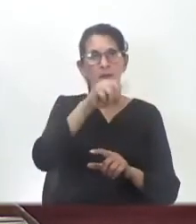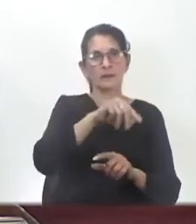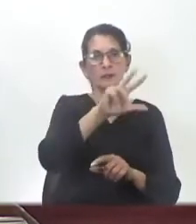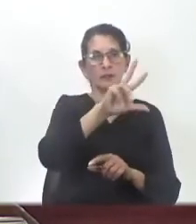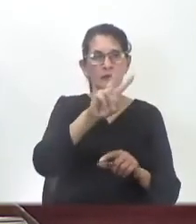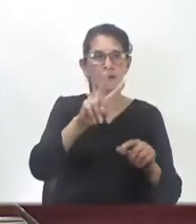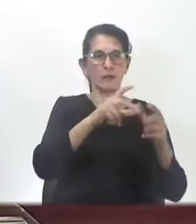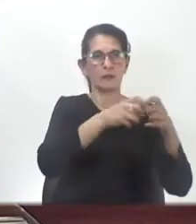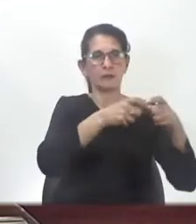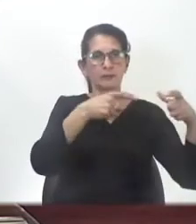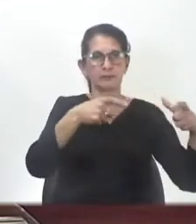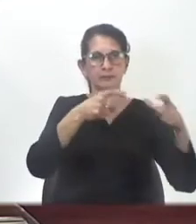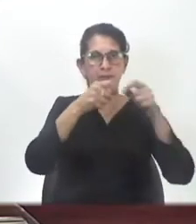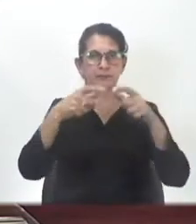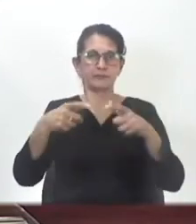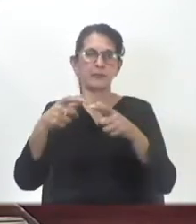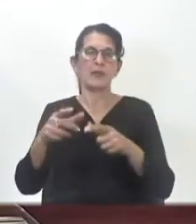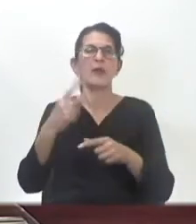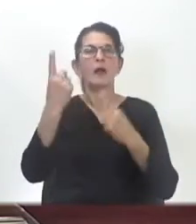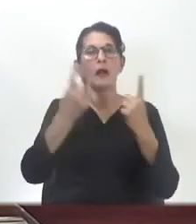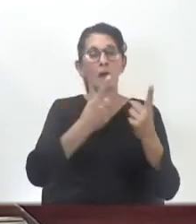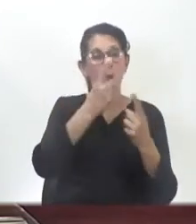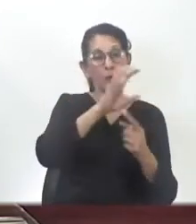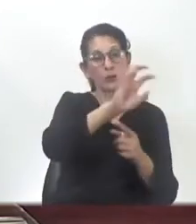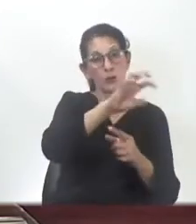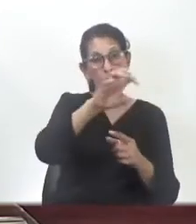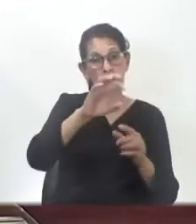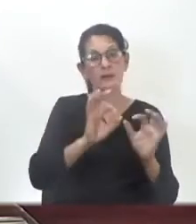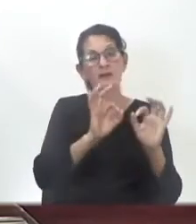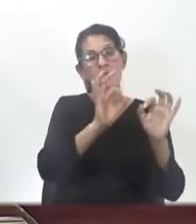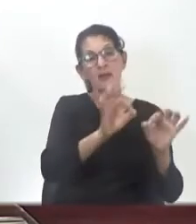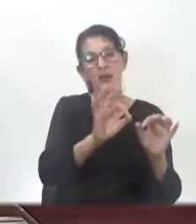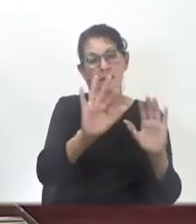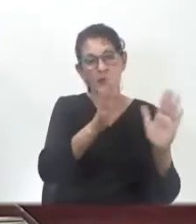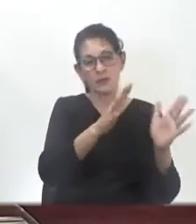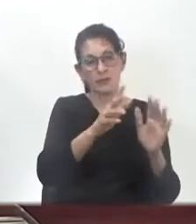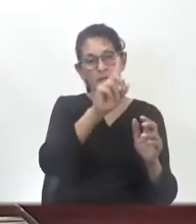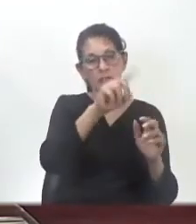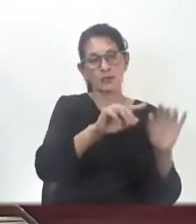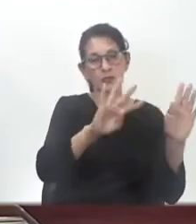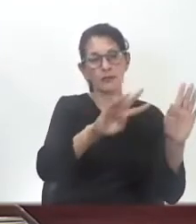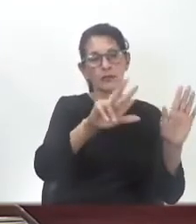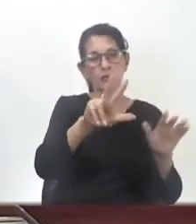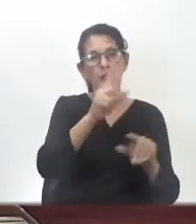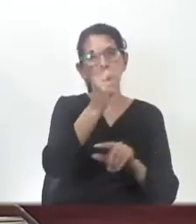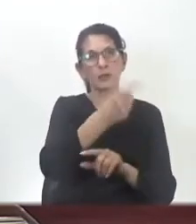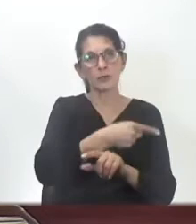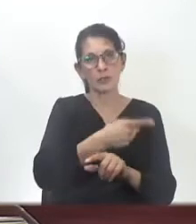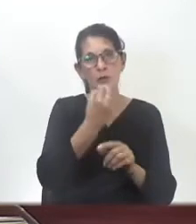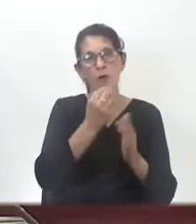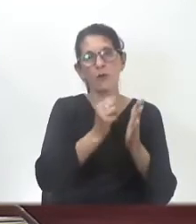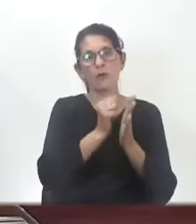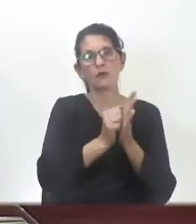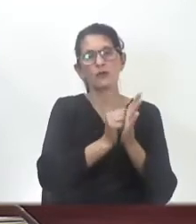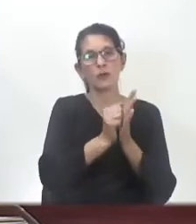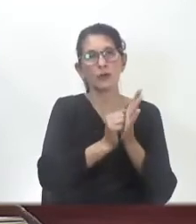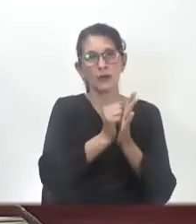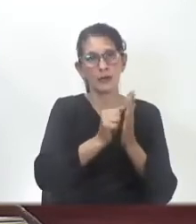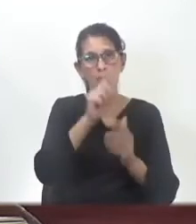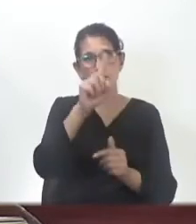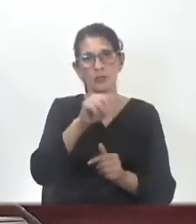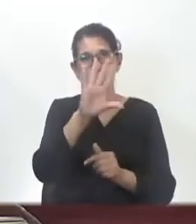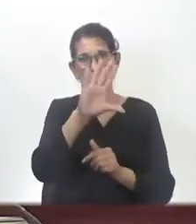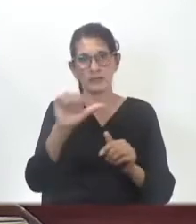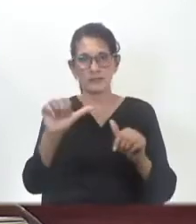densidad. Aunque algunas unidades, la cifra llega a ser del 198% como en Soriano,